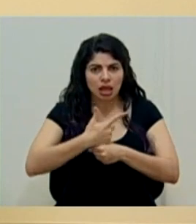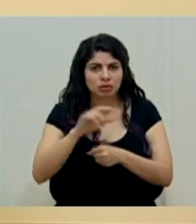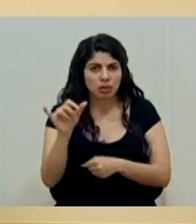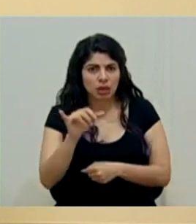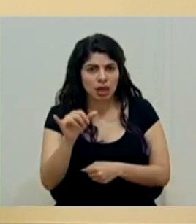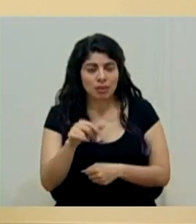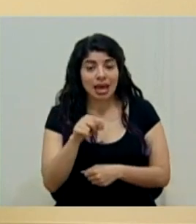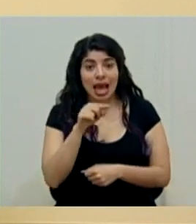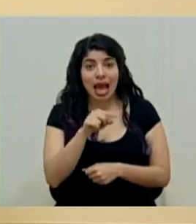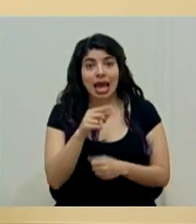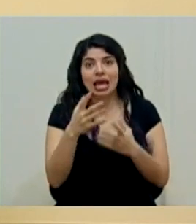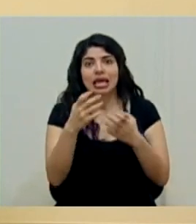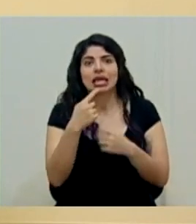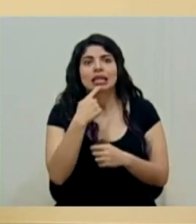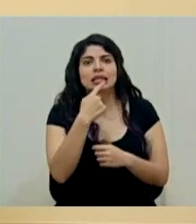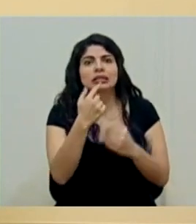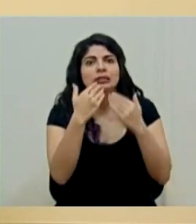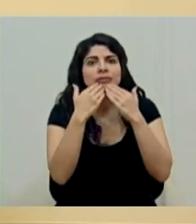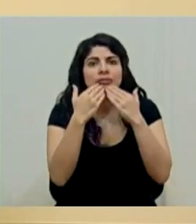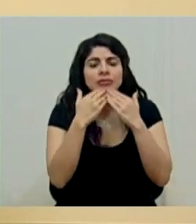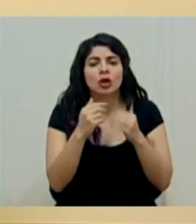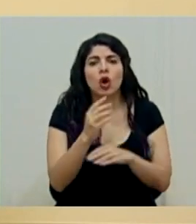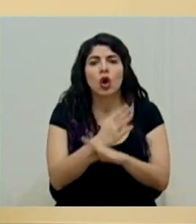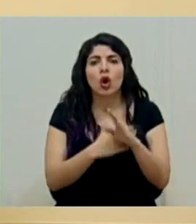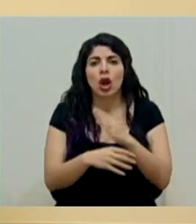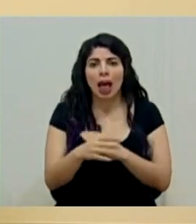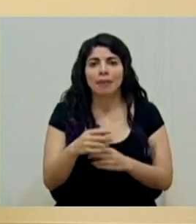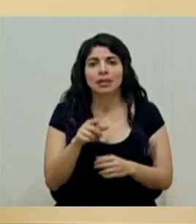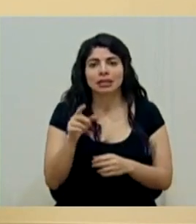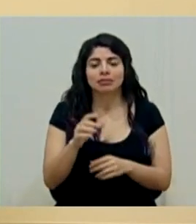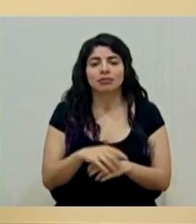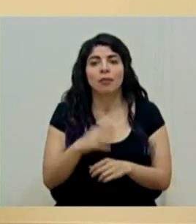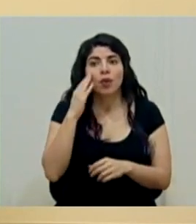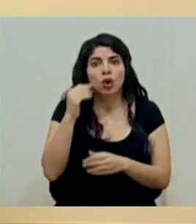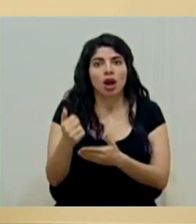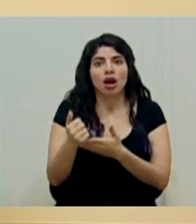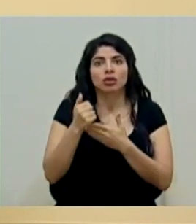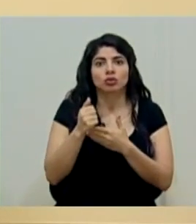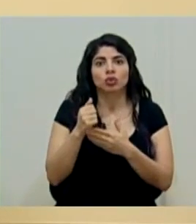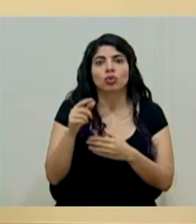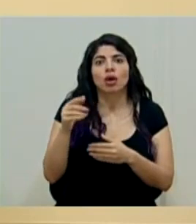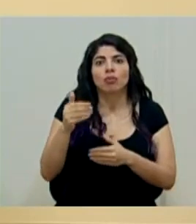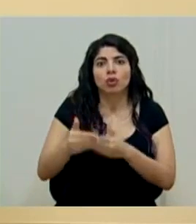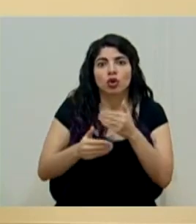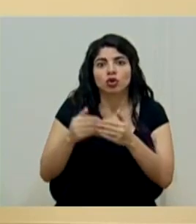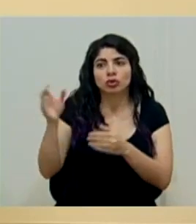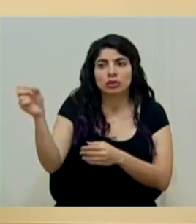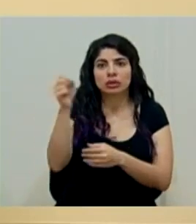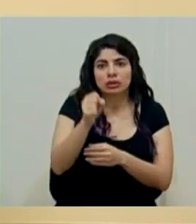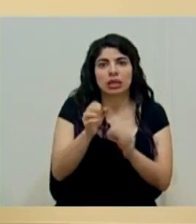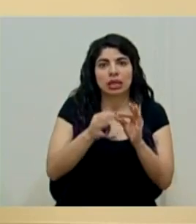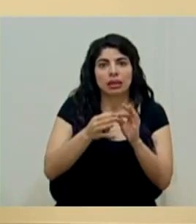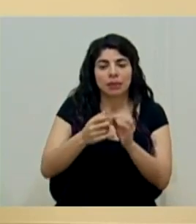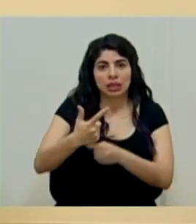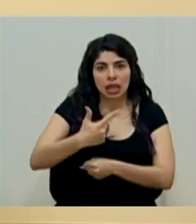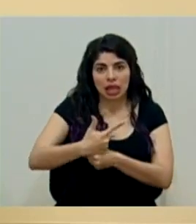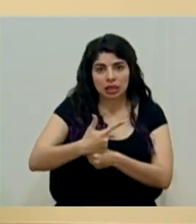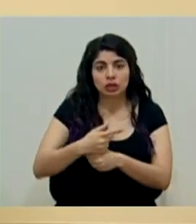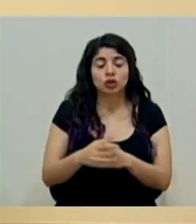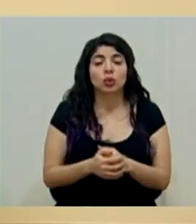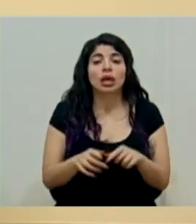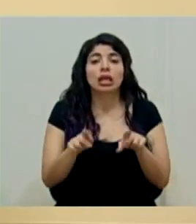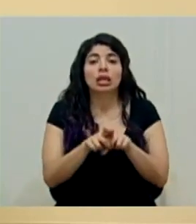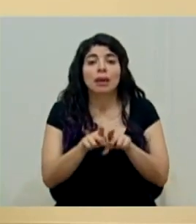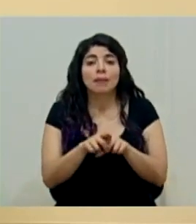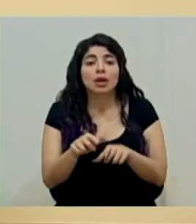y ahí queremos dar un agradecimiento a CONAPDIS, que nos ha apoyado en todo este proceso de la interpretación en lesco, y